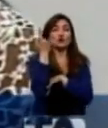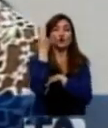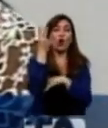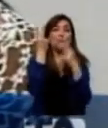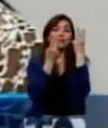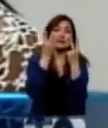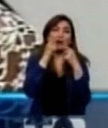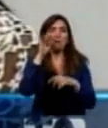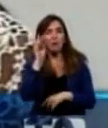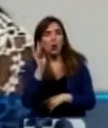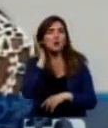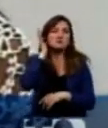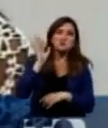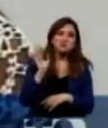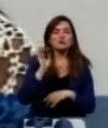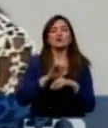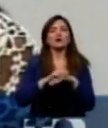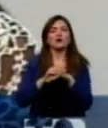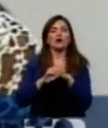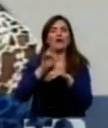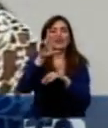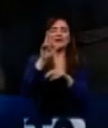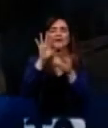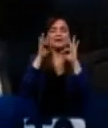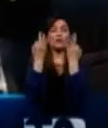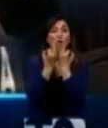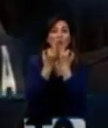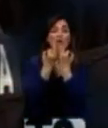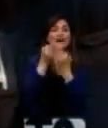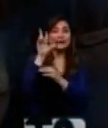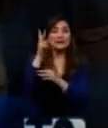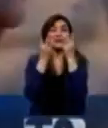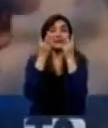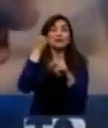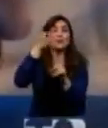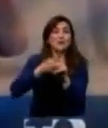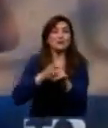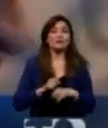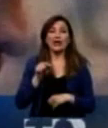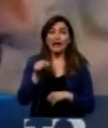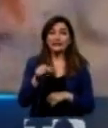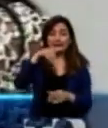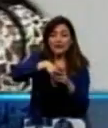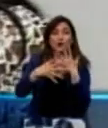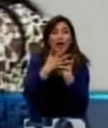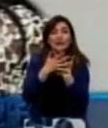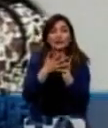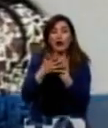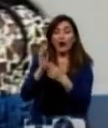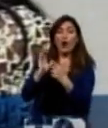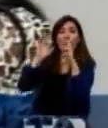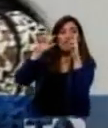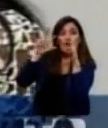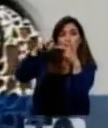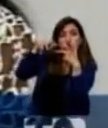íntimas, hay 3 visitas familiares en el mes. Y desde aquí asegura comparecerán ante la justicia. Y las veces que la